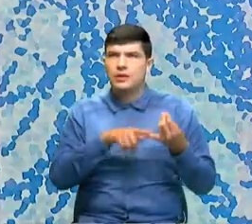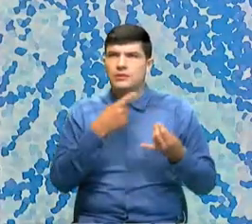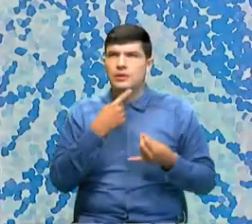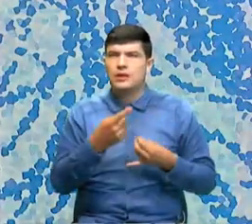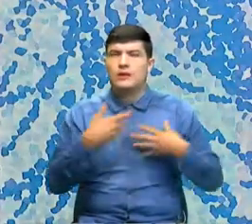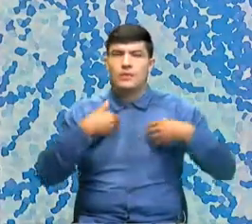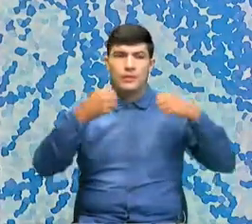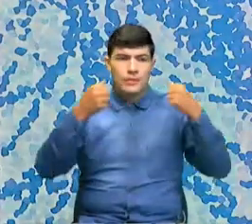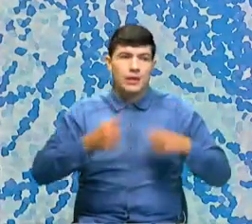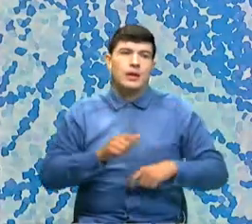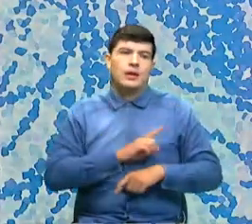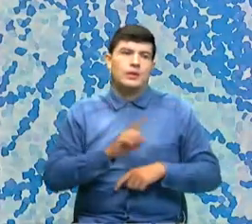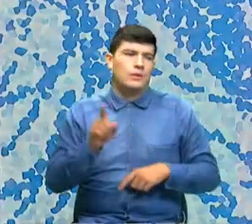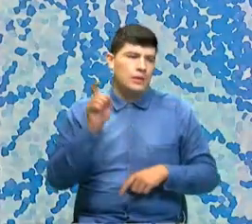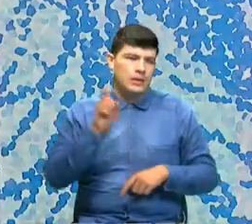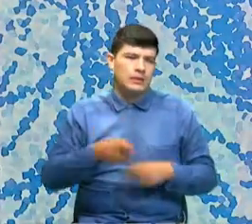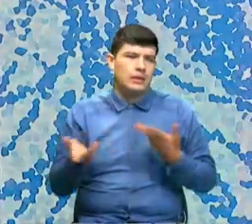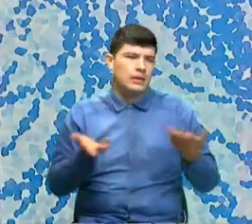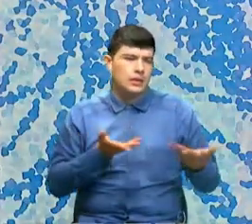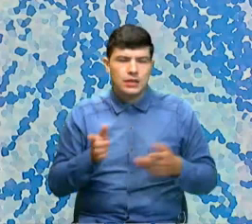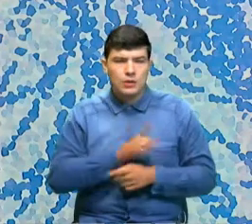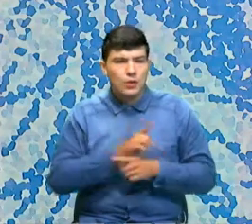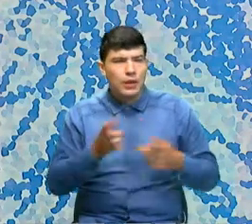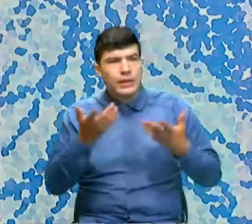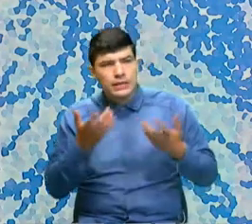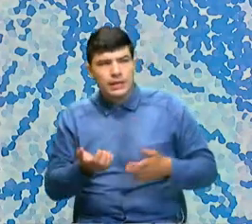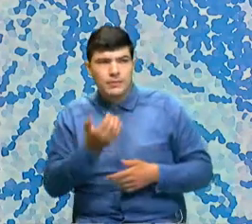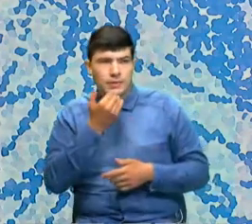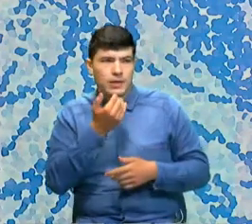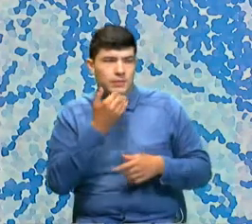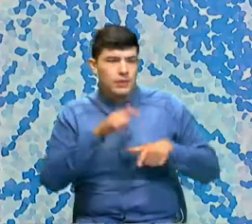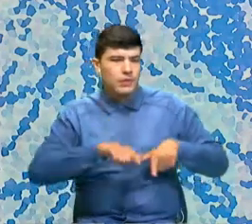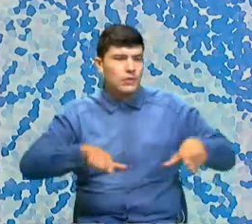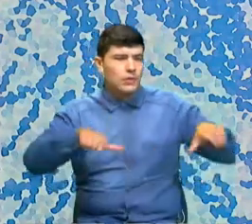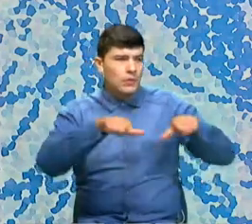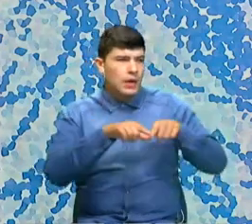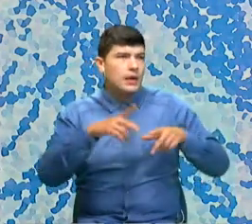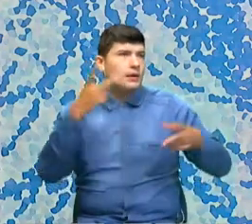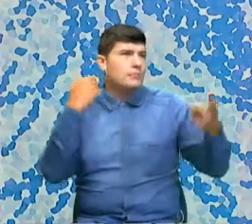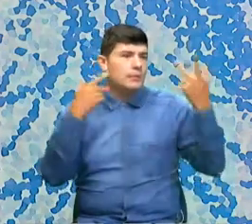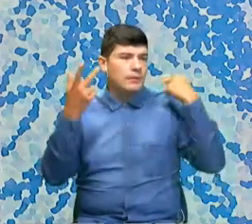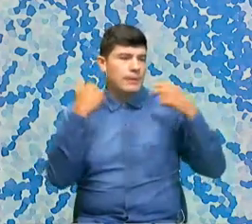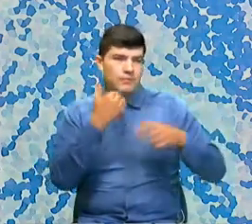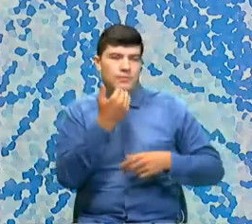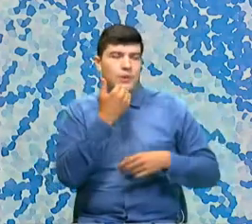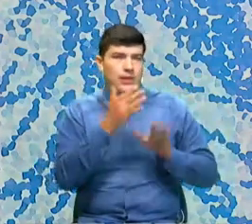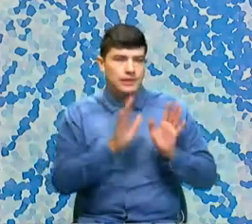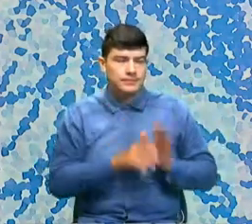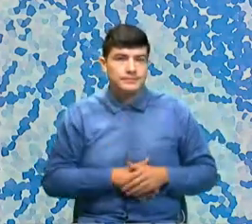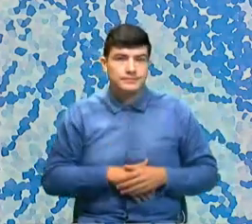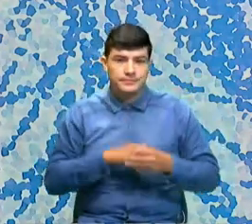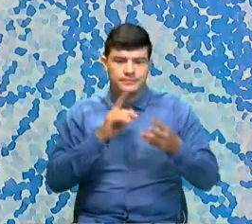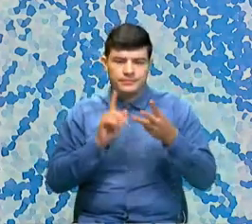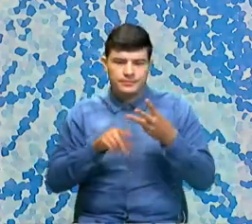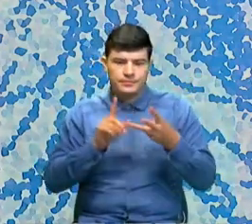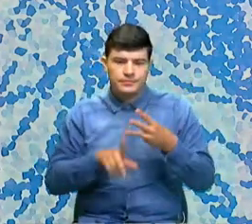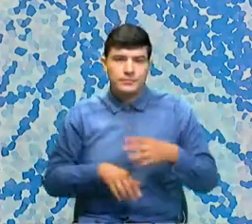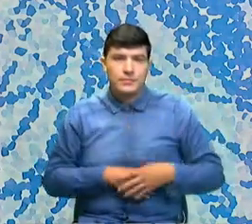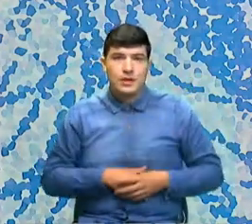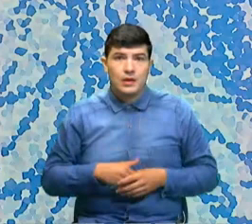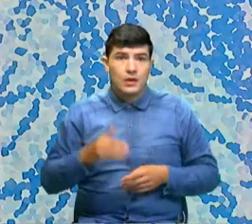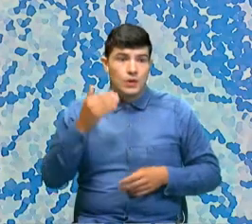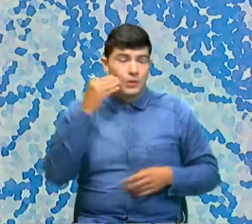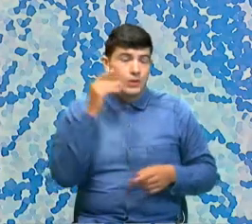propietario no lo requiera para tienda, sino quiere montar, decir, un salón de belleza. Tres, cuando